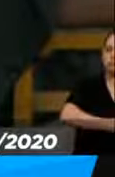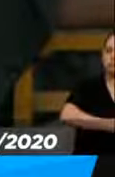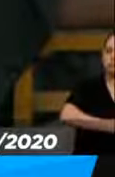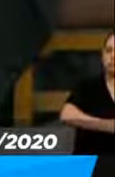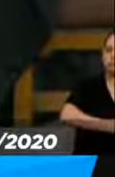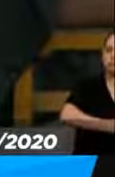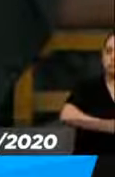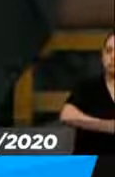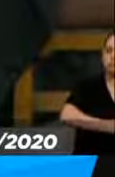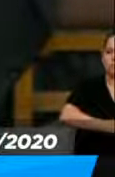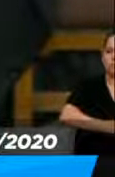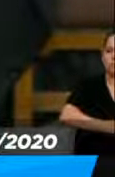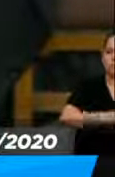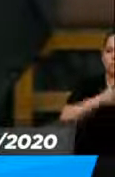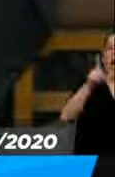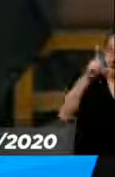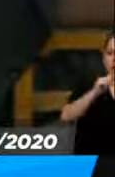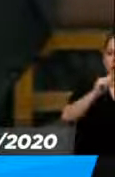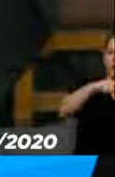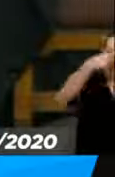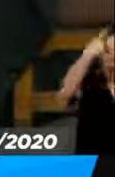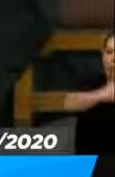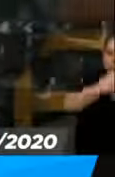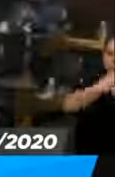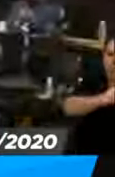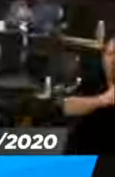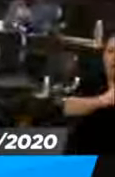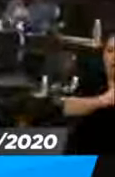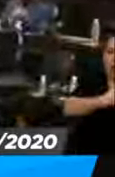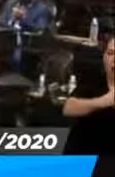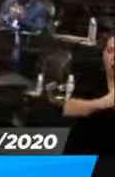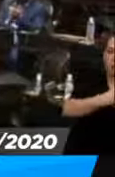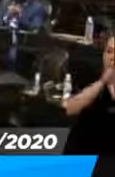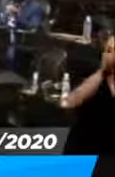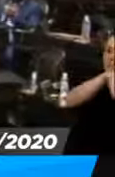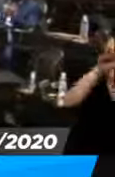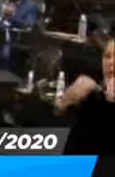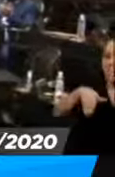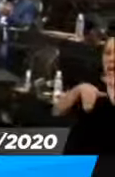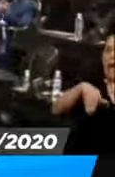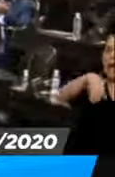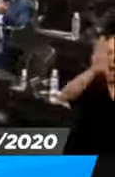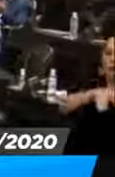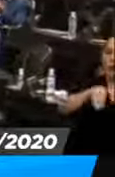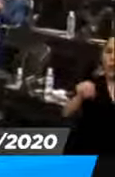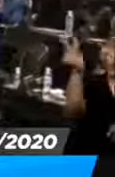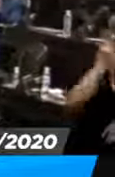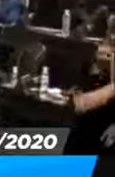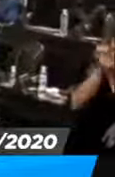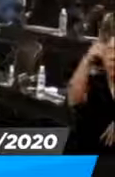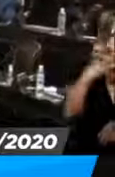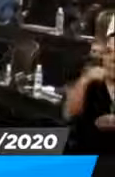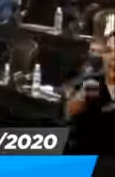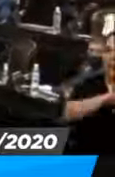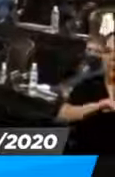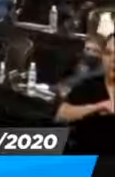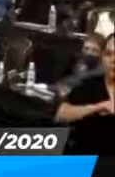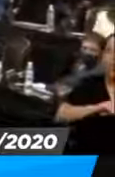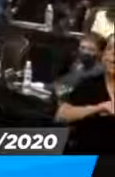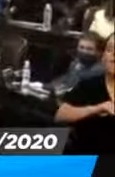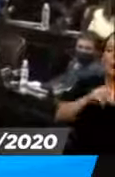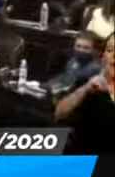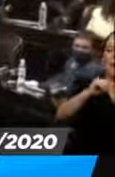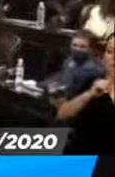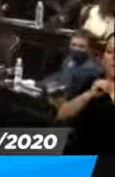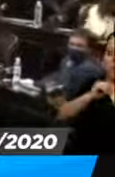resuelve, artículo primero, citar a las diputadas y a los diputados para el